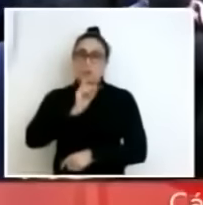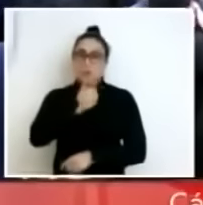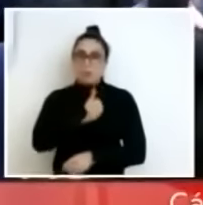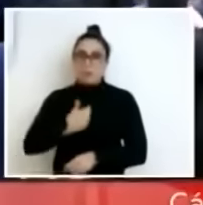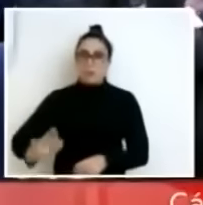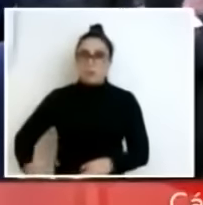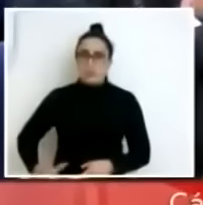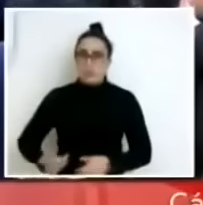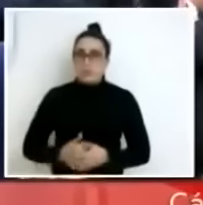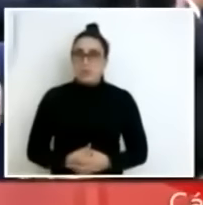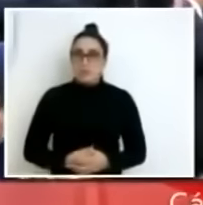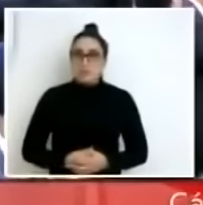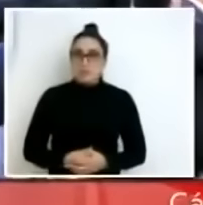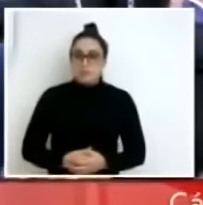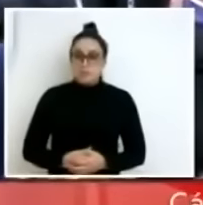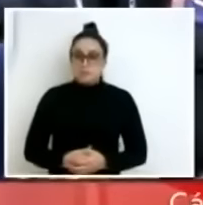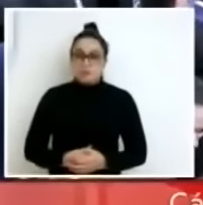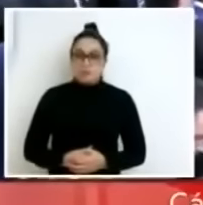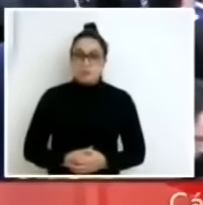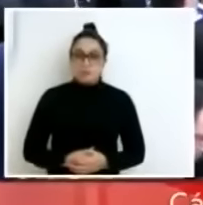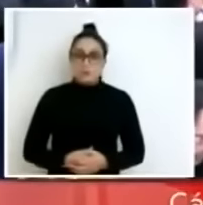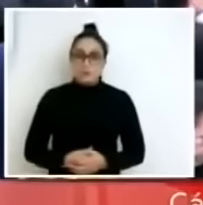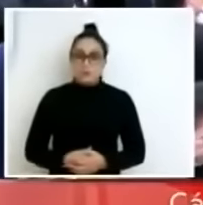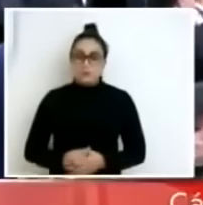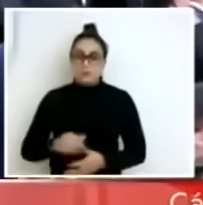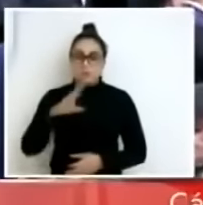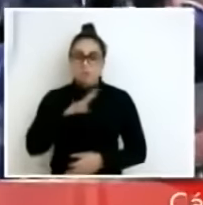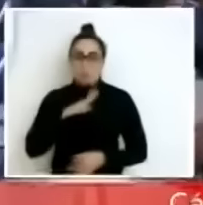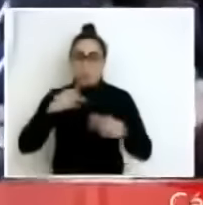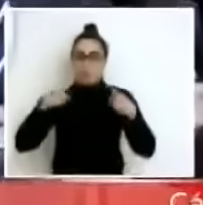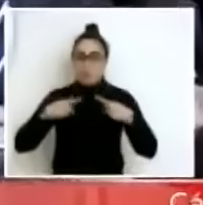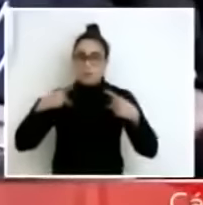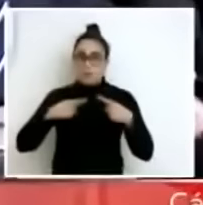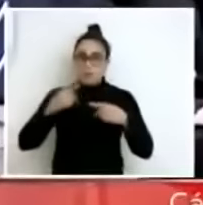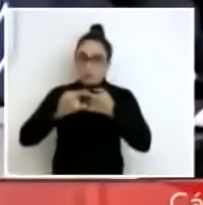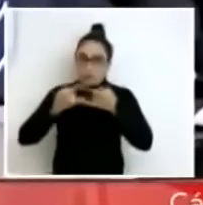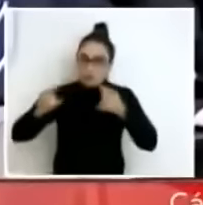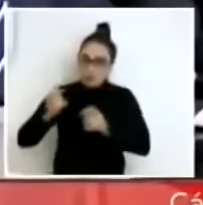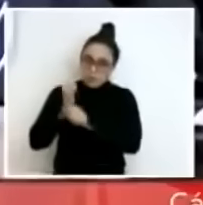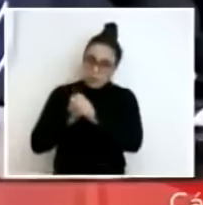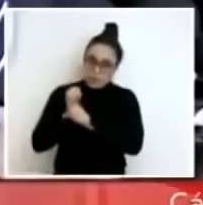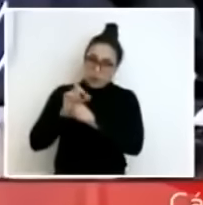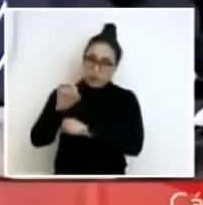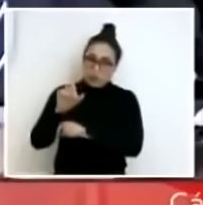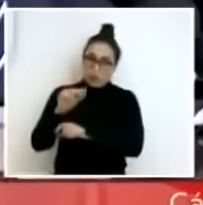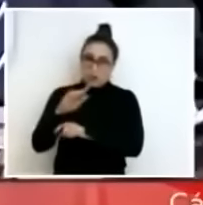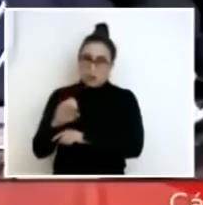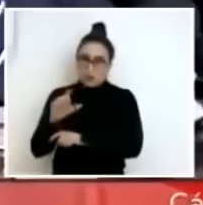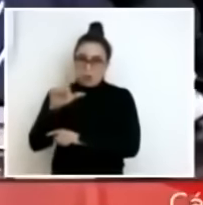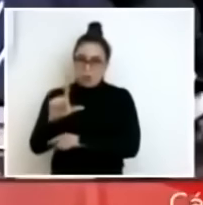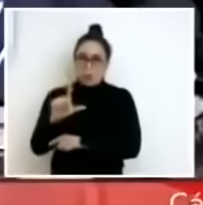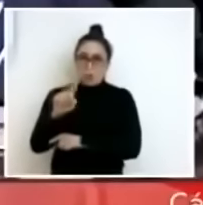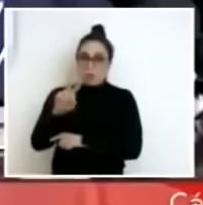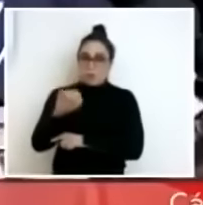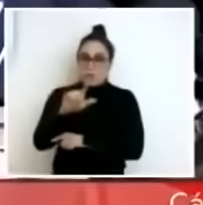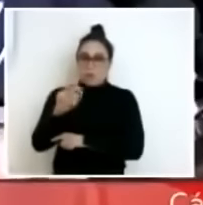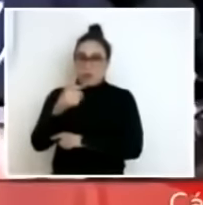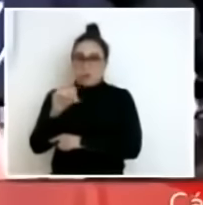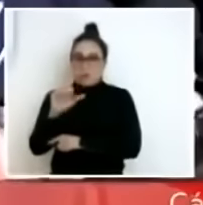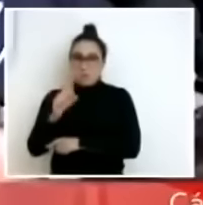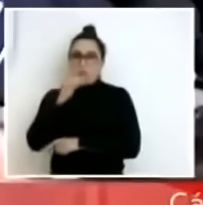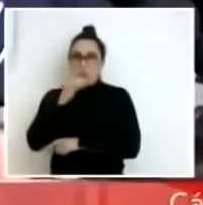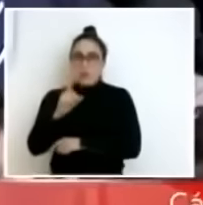presidenta presid el gran historiador Villegas demostró en su día que esa argumentación